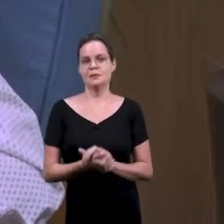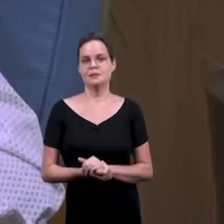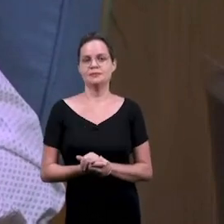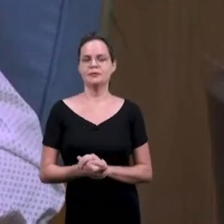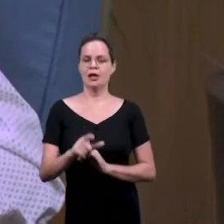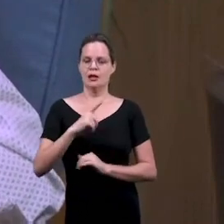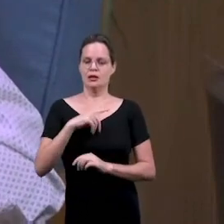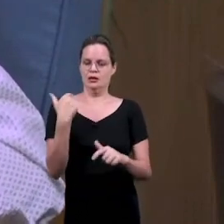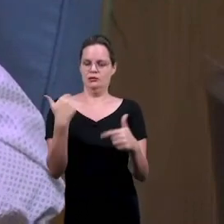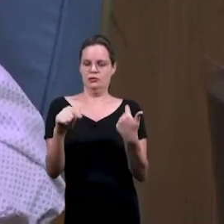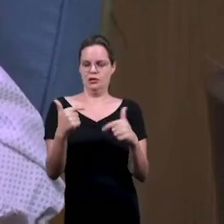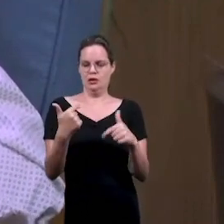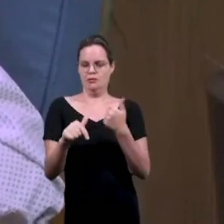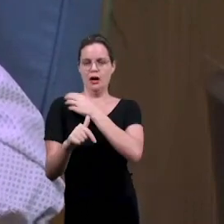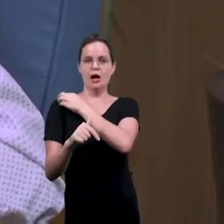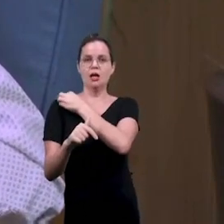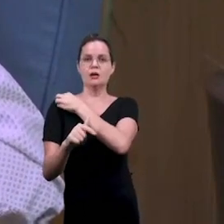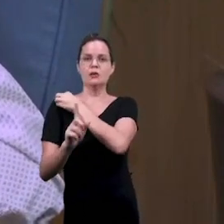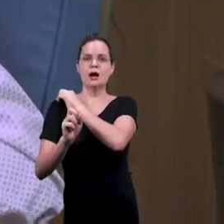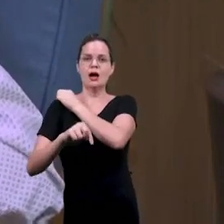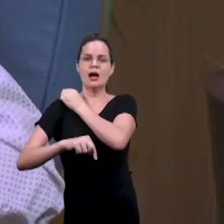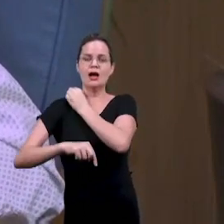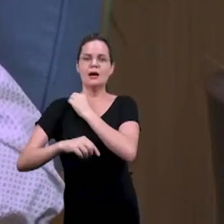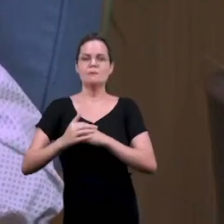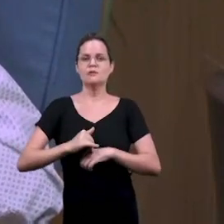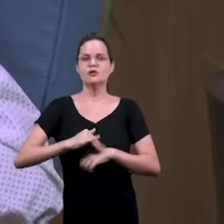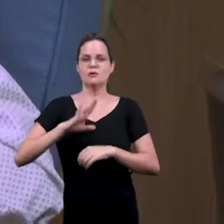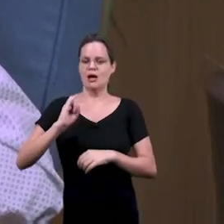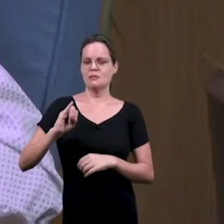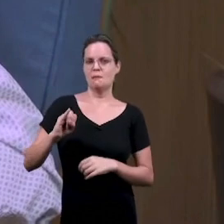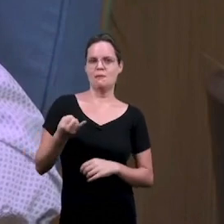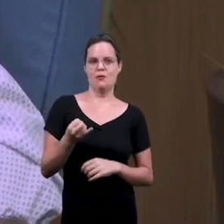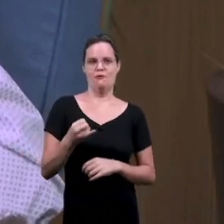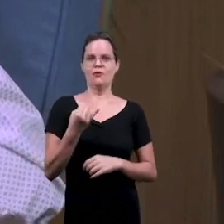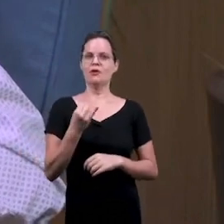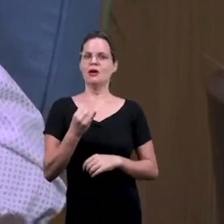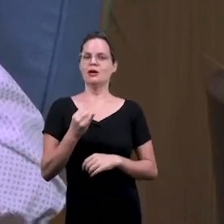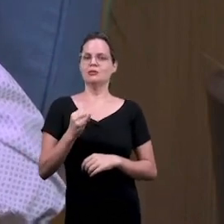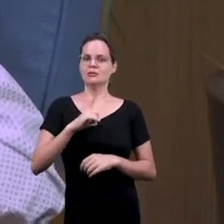Actualmente, por ejemplo, nosotros tenemos un trabajo mucho más